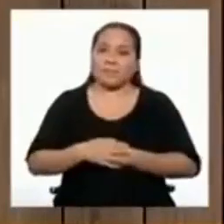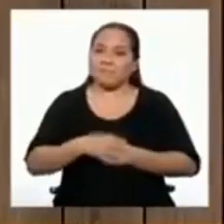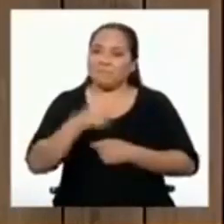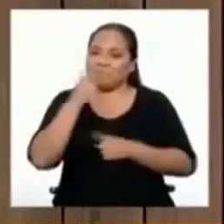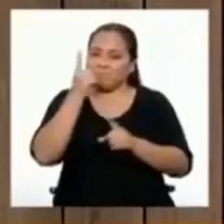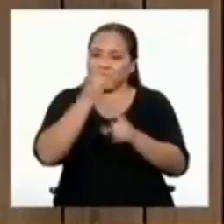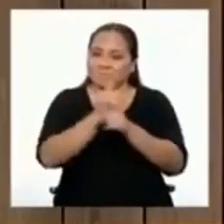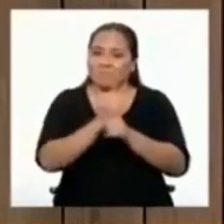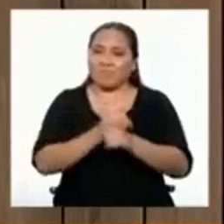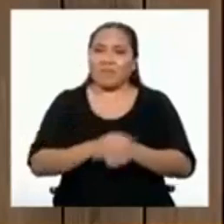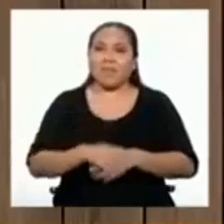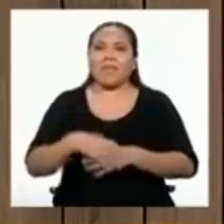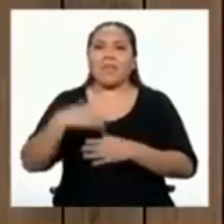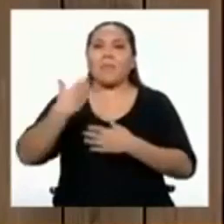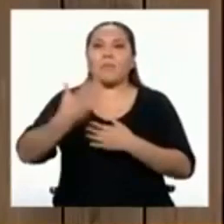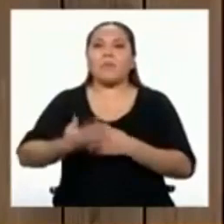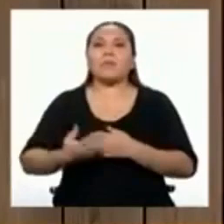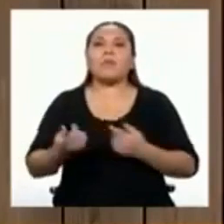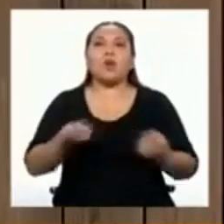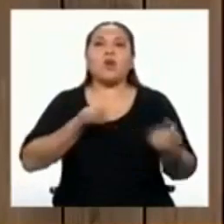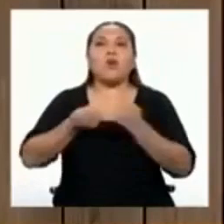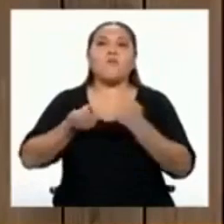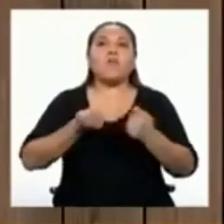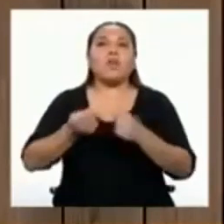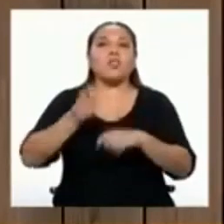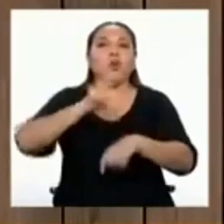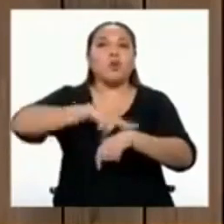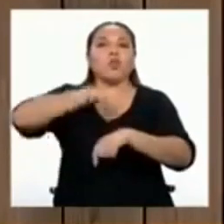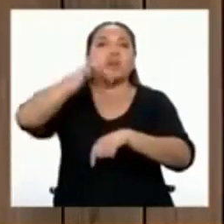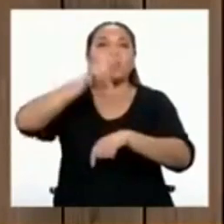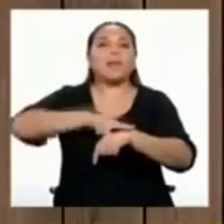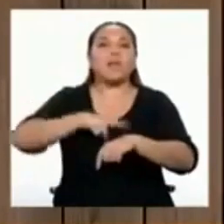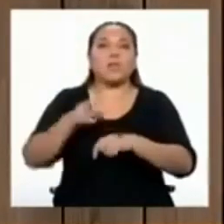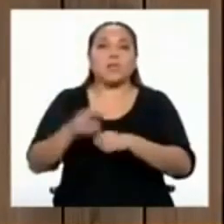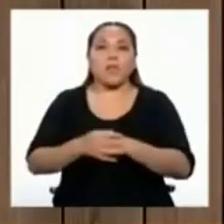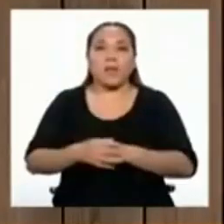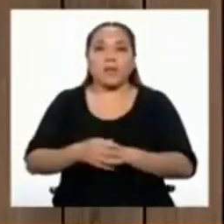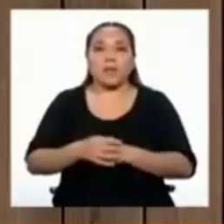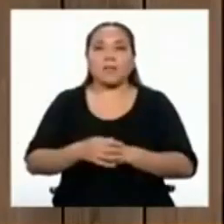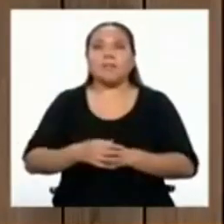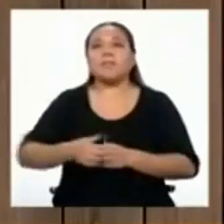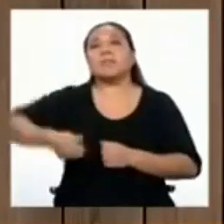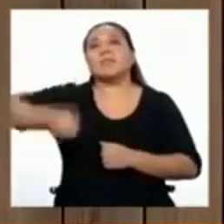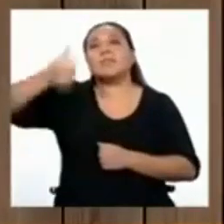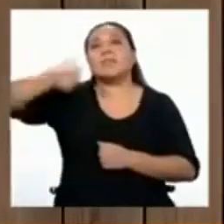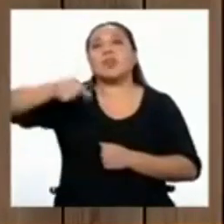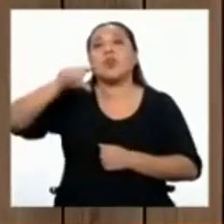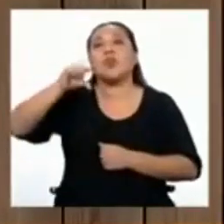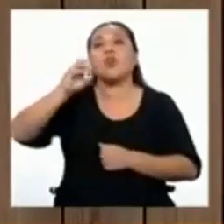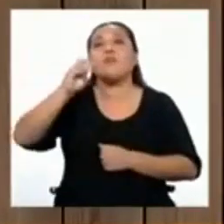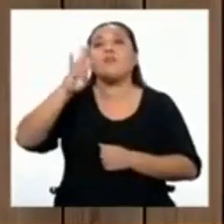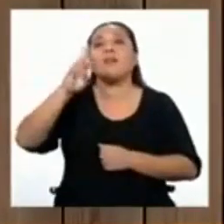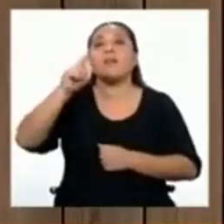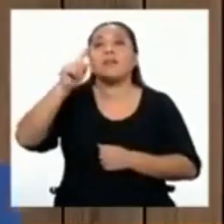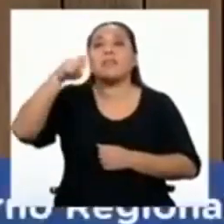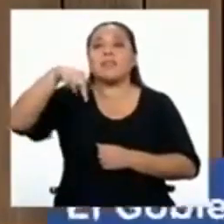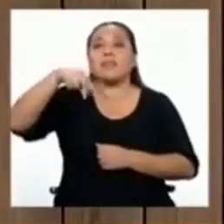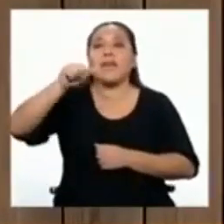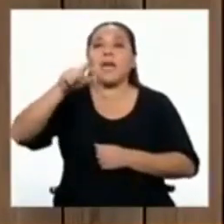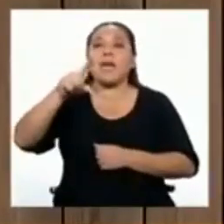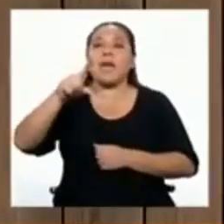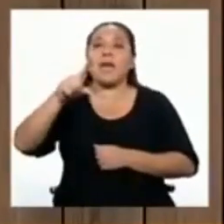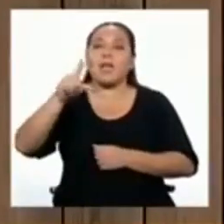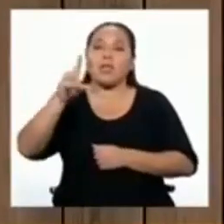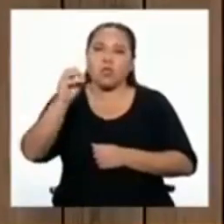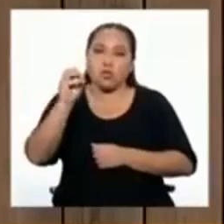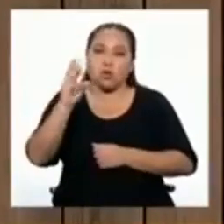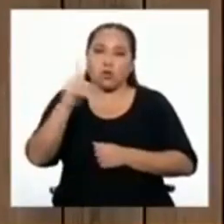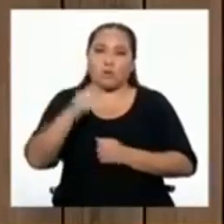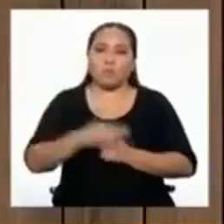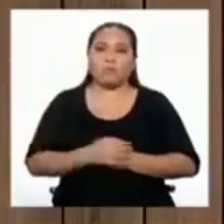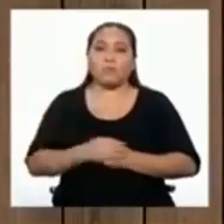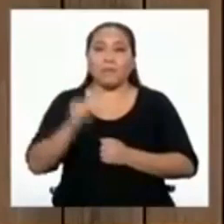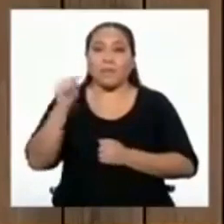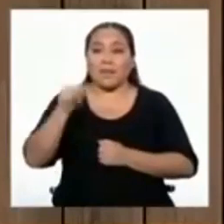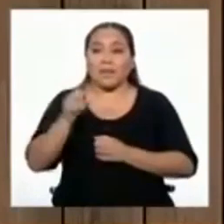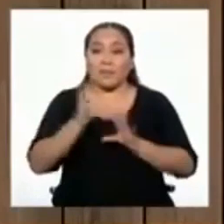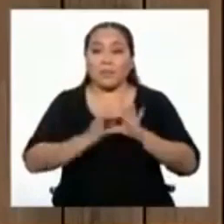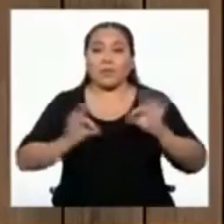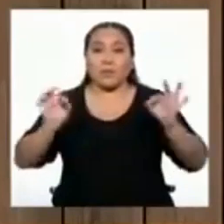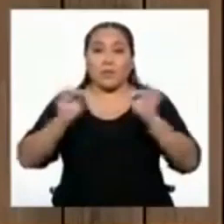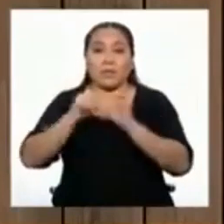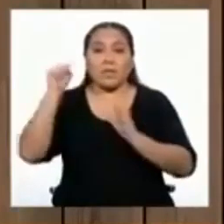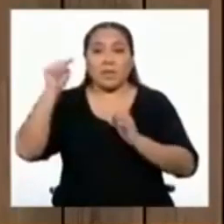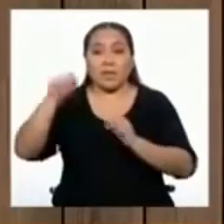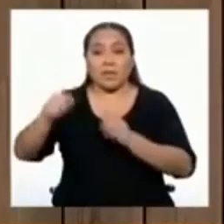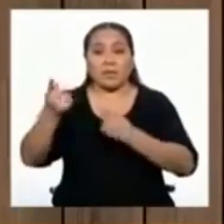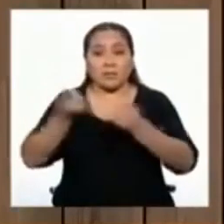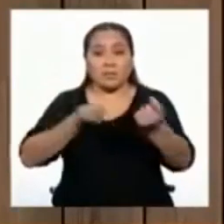¡Ajá! Luego viene el gobierno regional, que está presidido por el gobernador regional. Lo importante de este nivel de